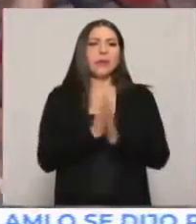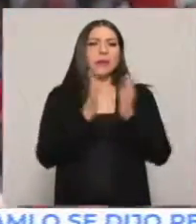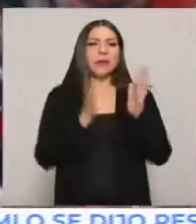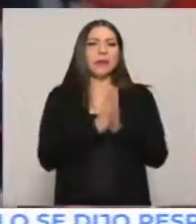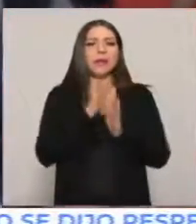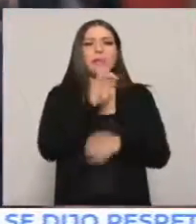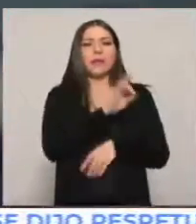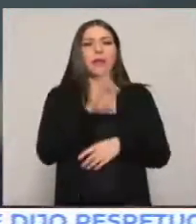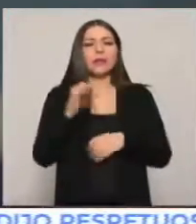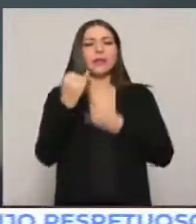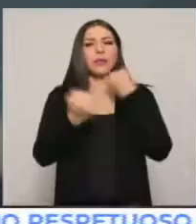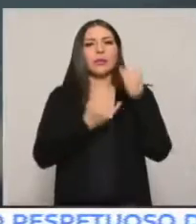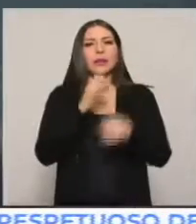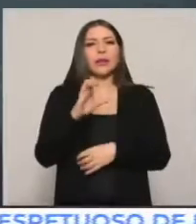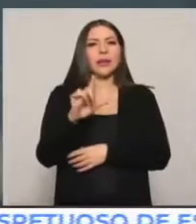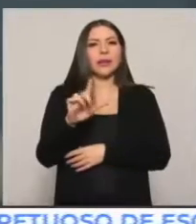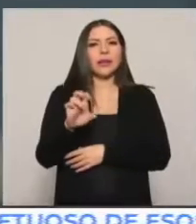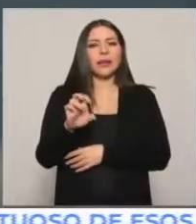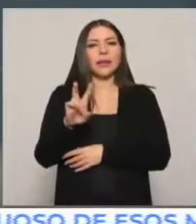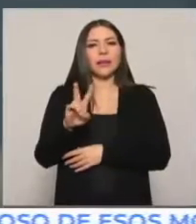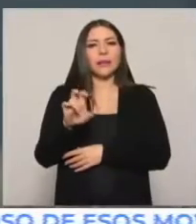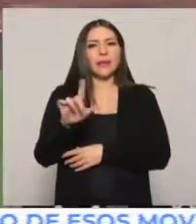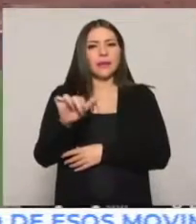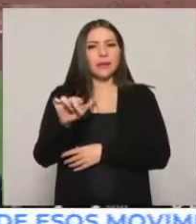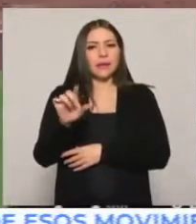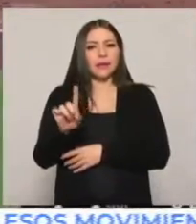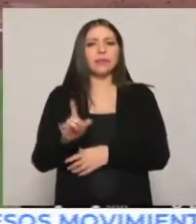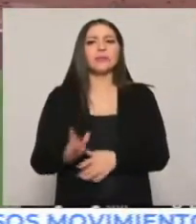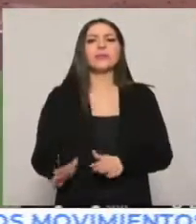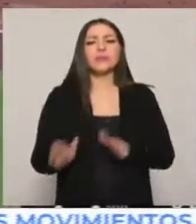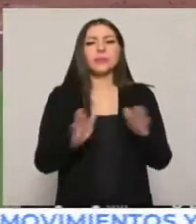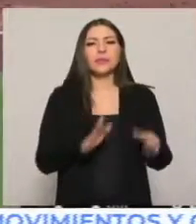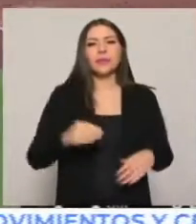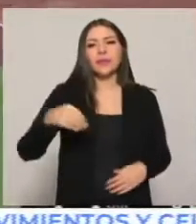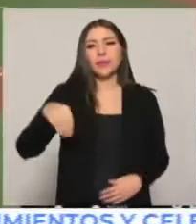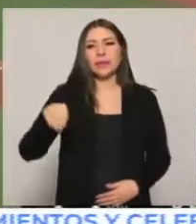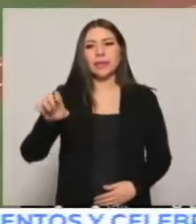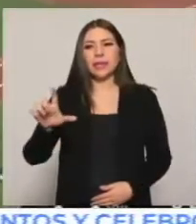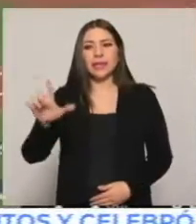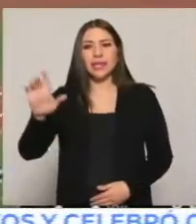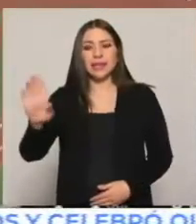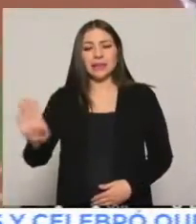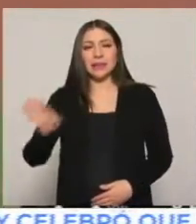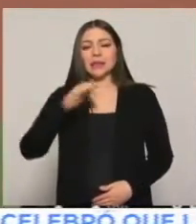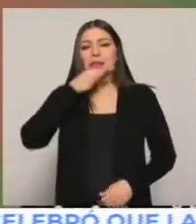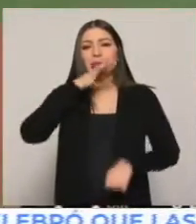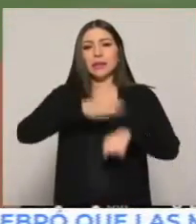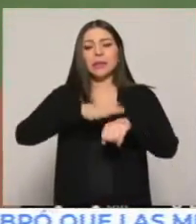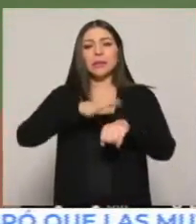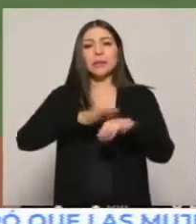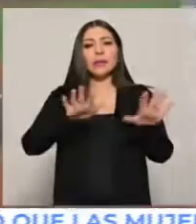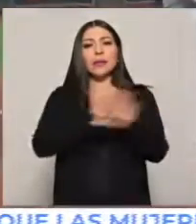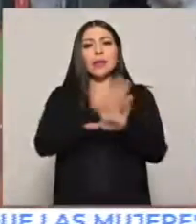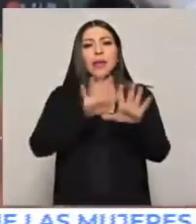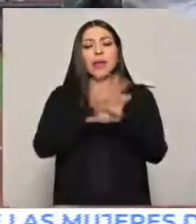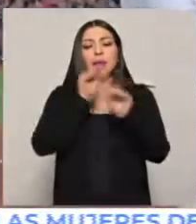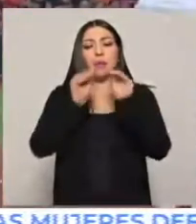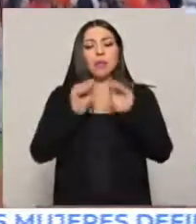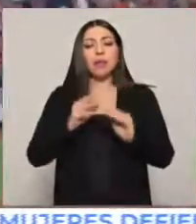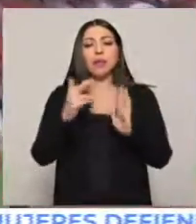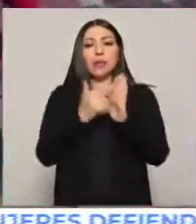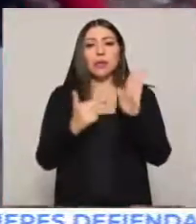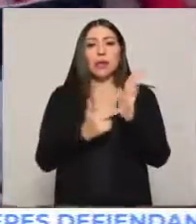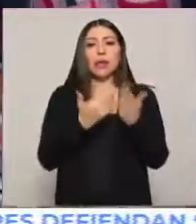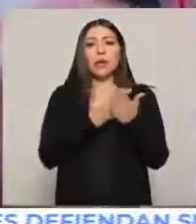Con el fin de agilizar los tiempos de juego, la MLB anunció cambios a su reglamento. Se obligará a cada lanzador a enfrentar a un mínimo de 3 bateadores